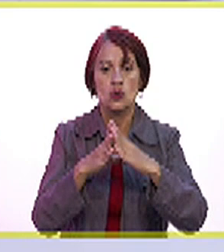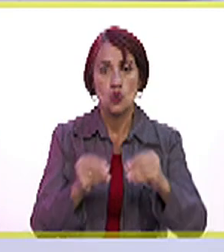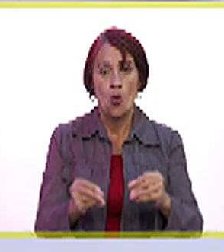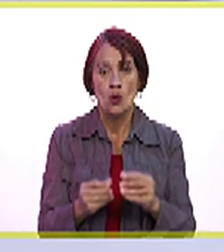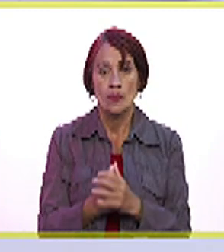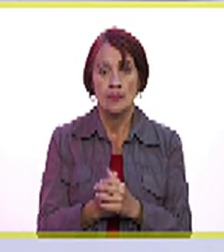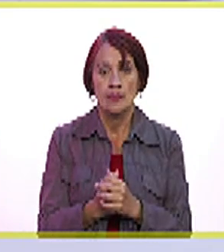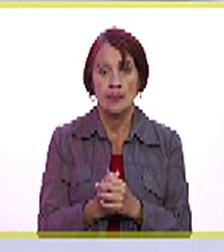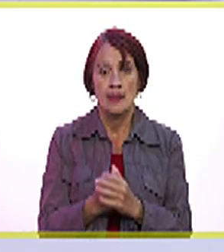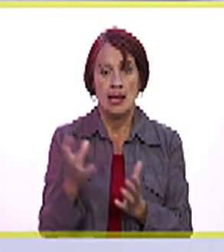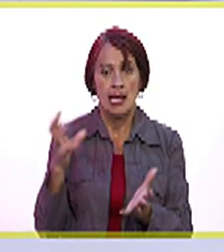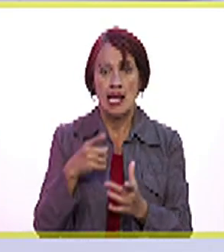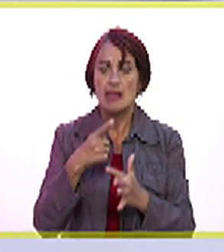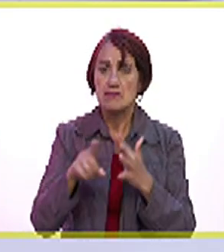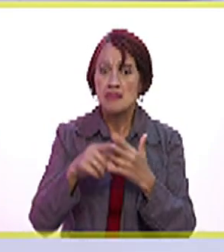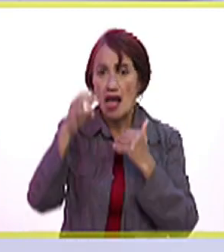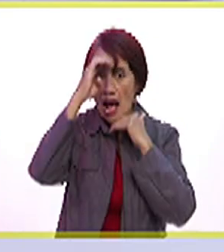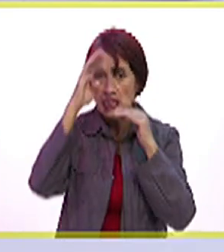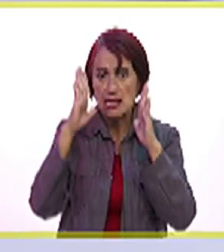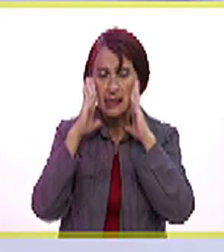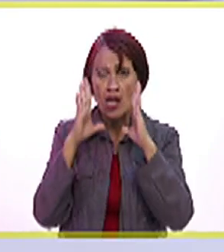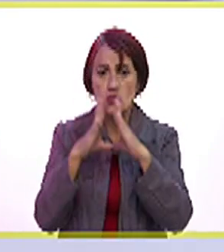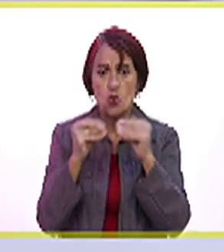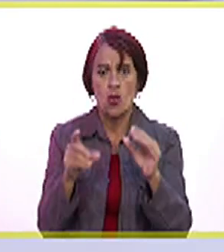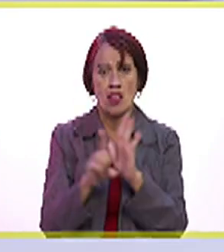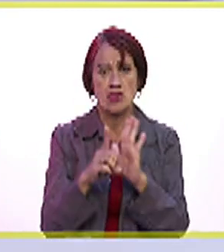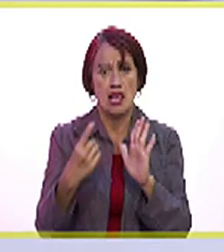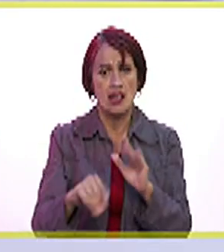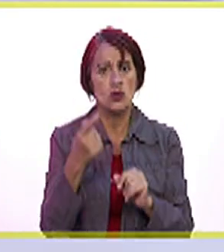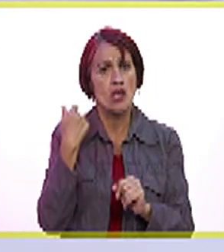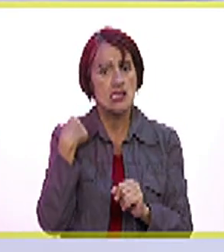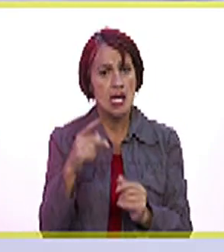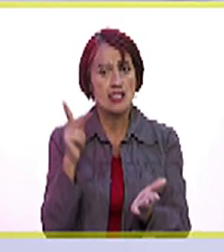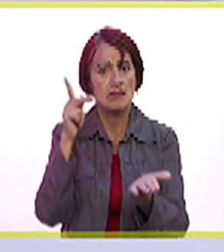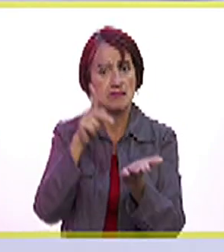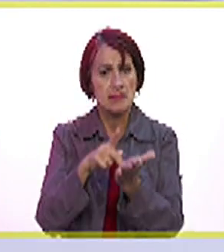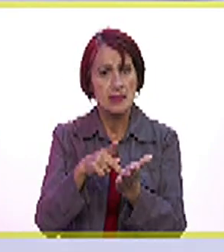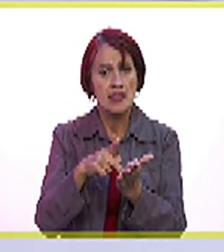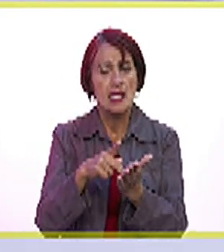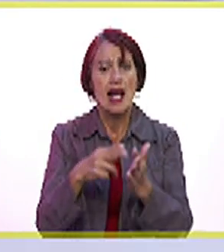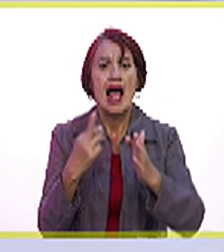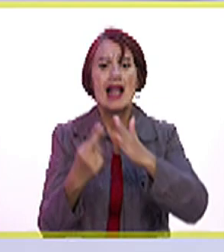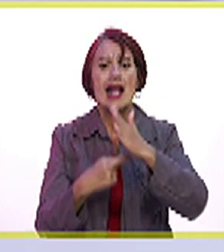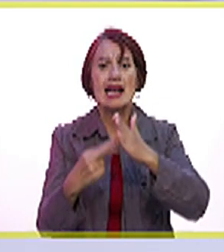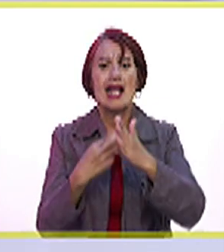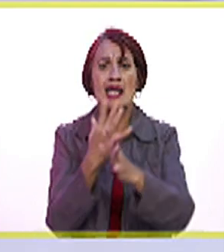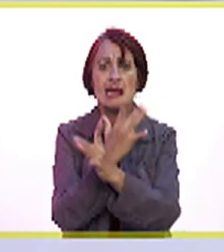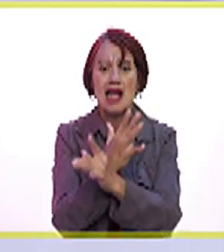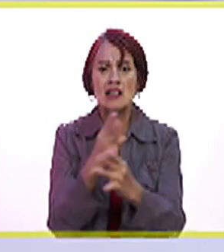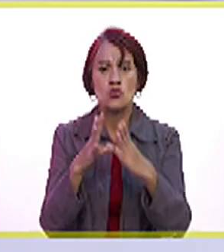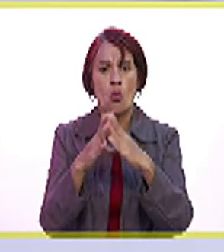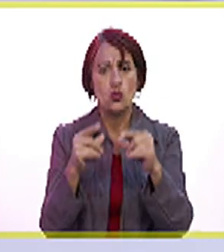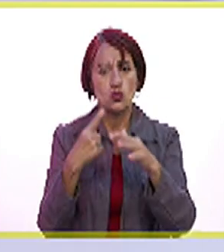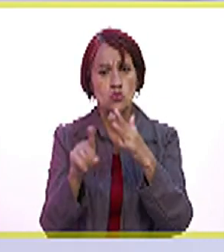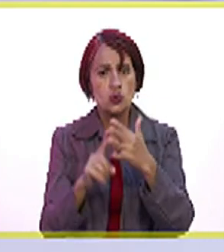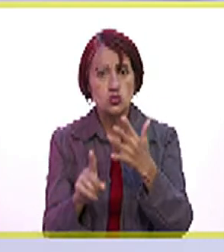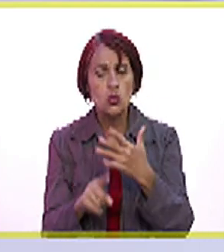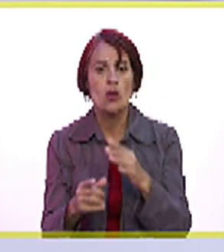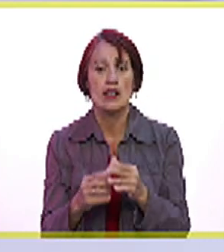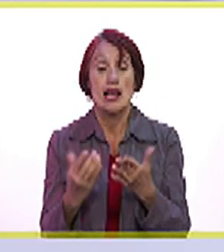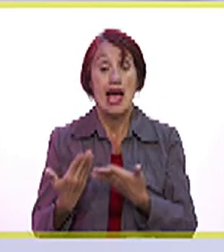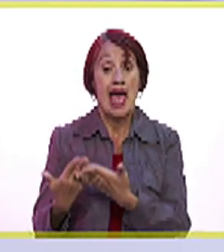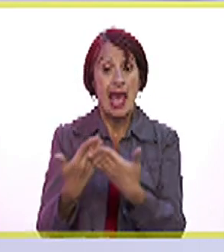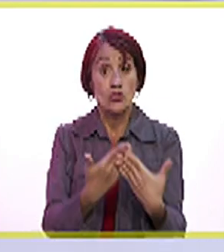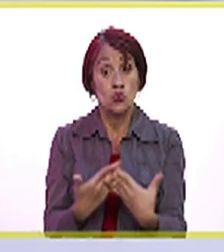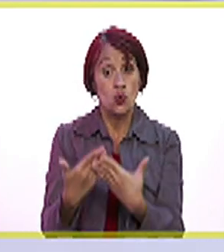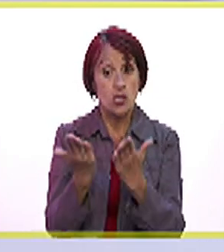va a dejar de atender el derecho que usted tiene a la recreación. Inclusive aquellos estudiantes